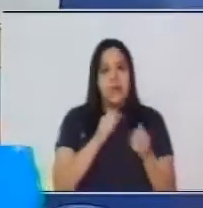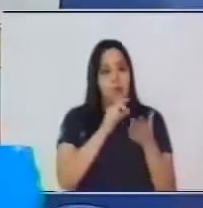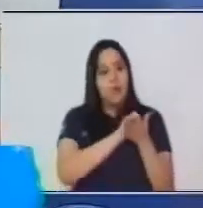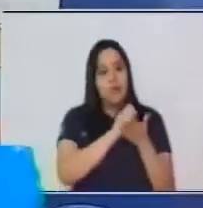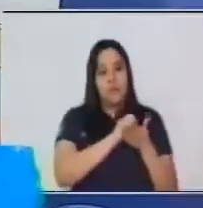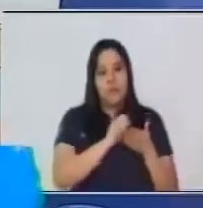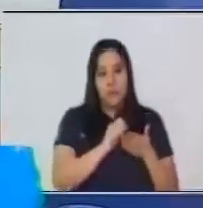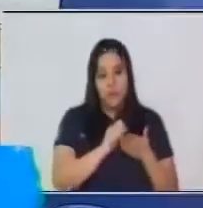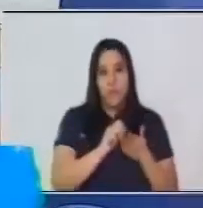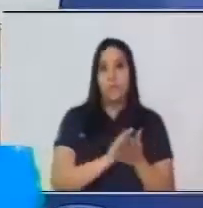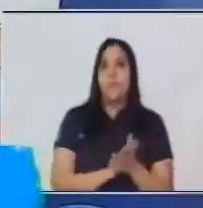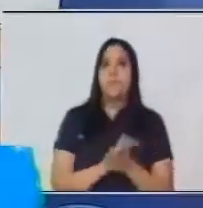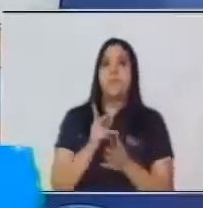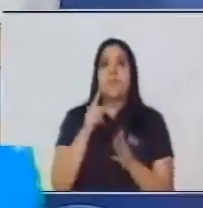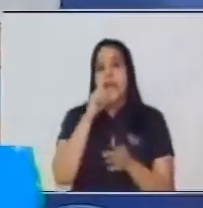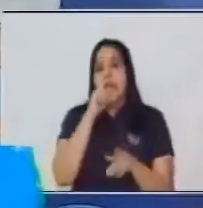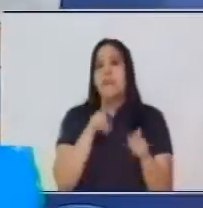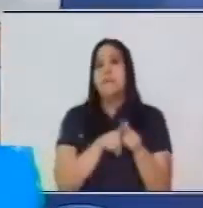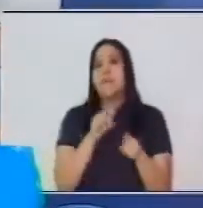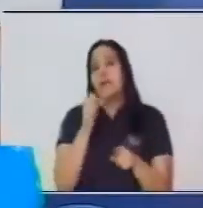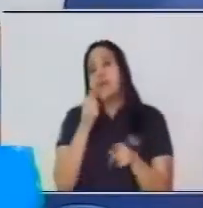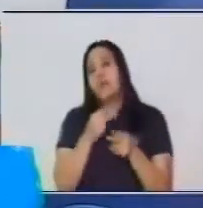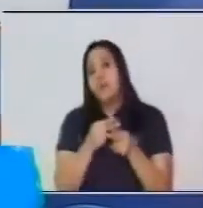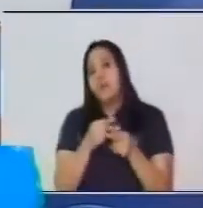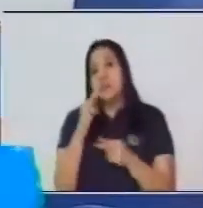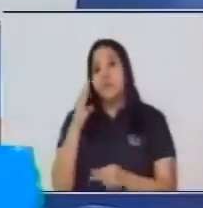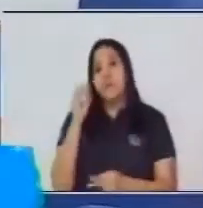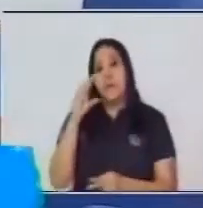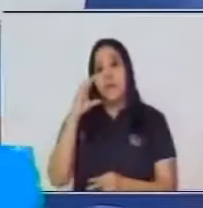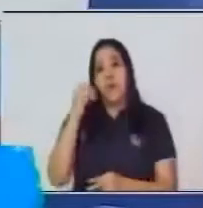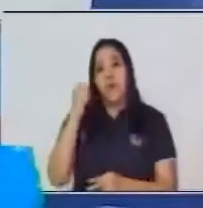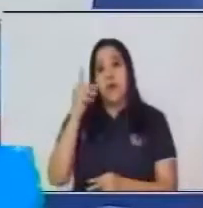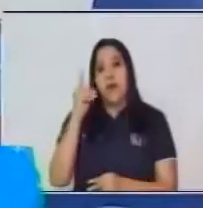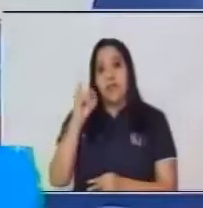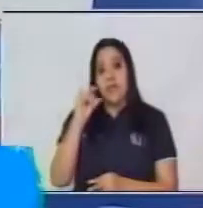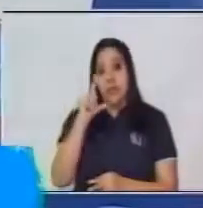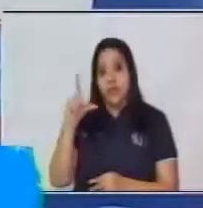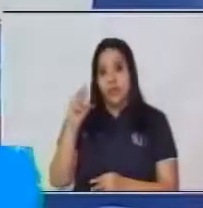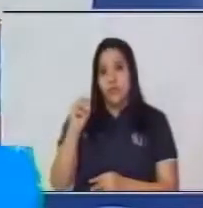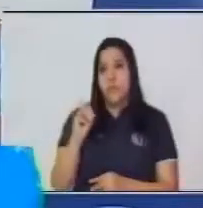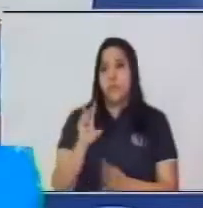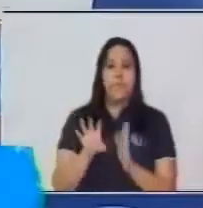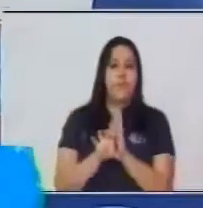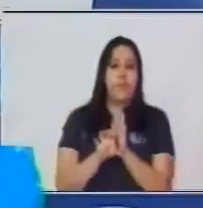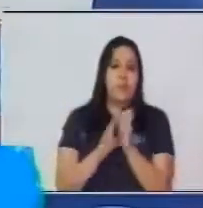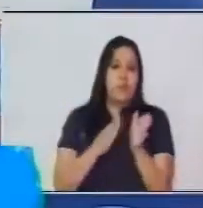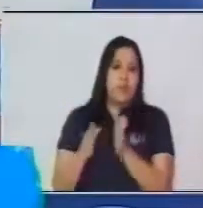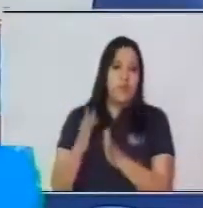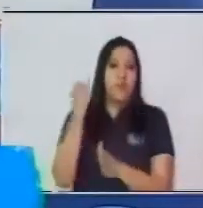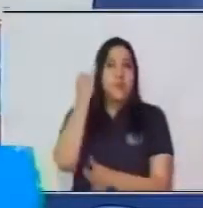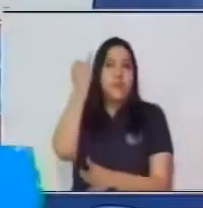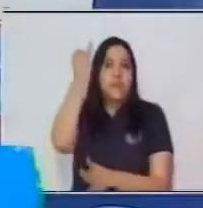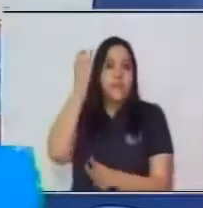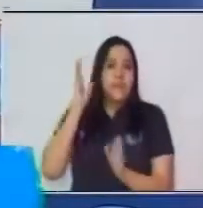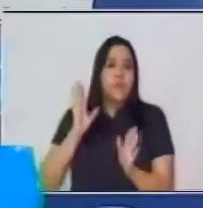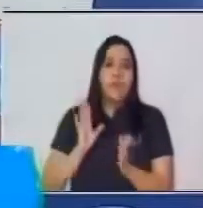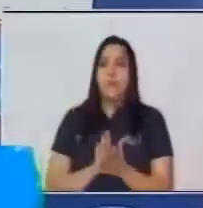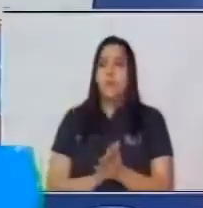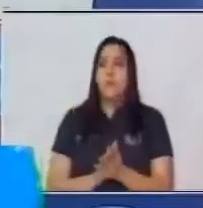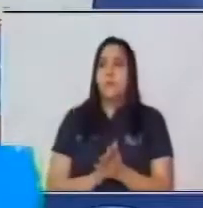como bocadillos y globos. Por ejemplo, hagamos acá nuestro personaje. Pensemos que es un robot